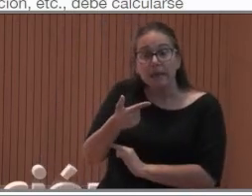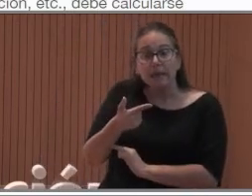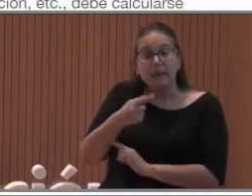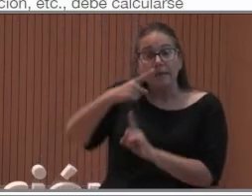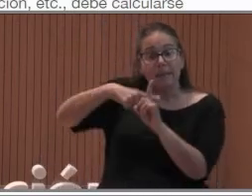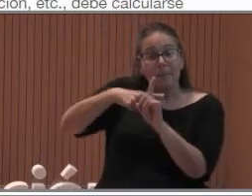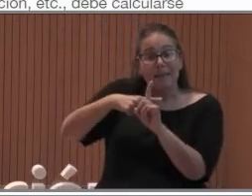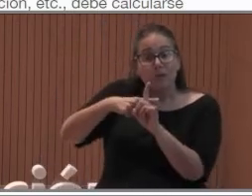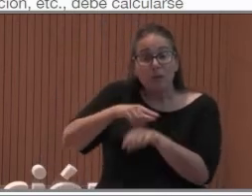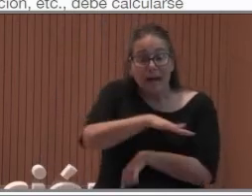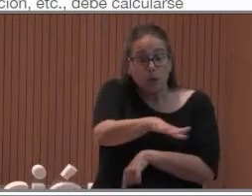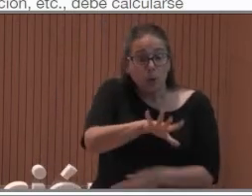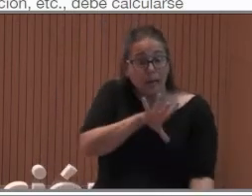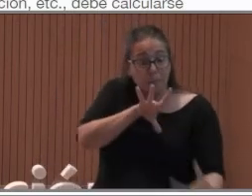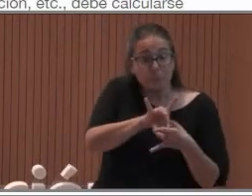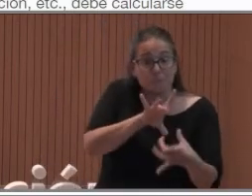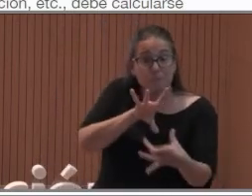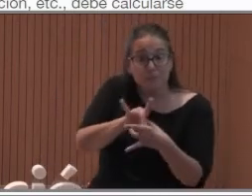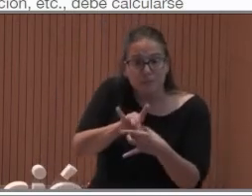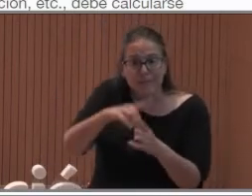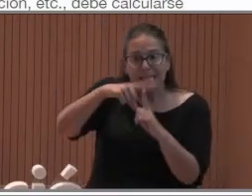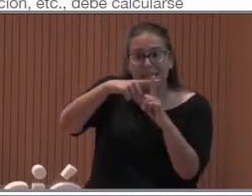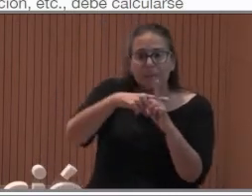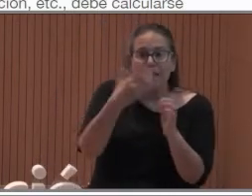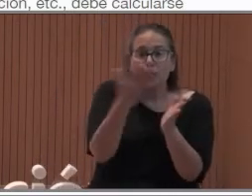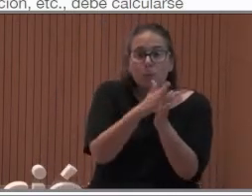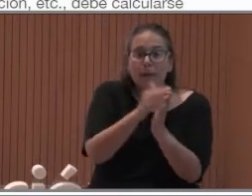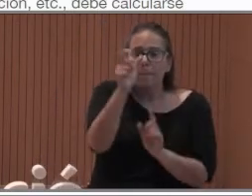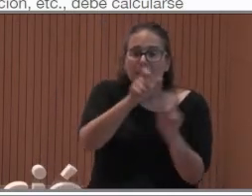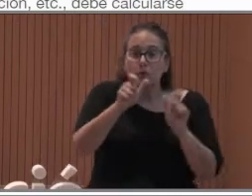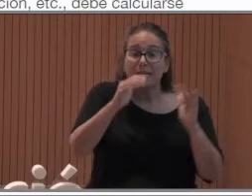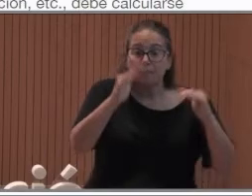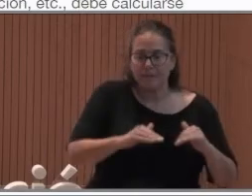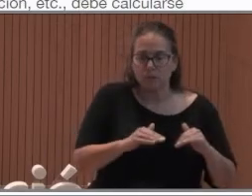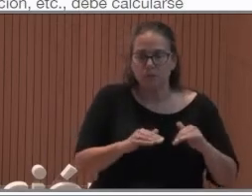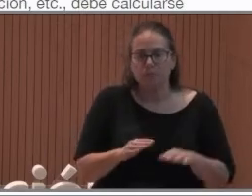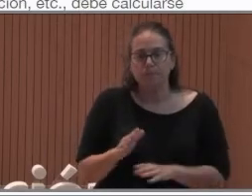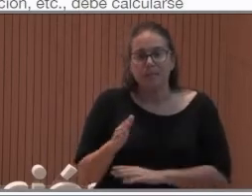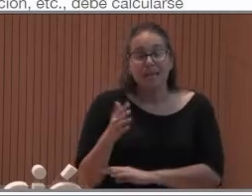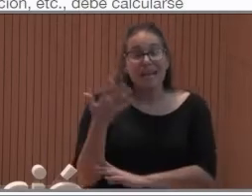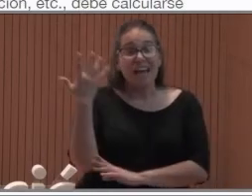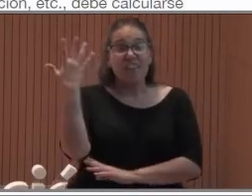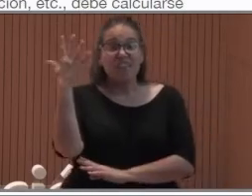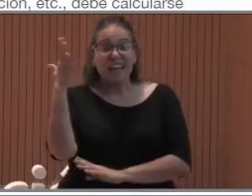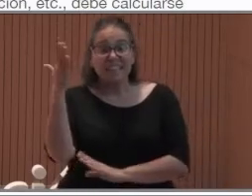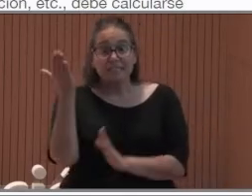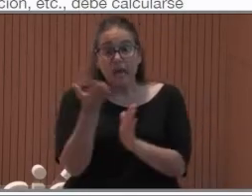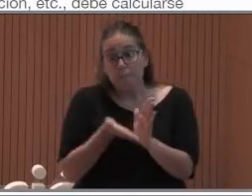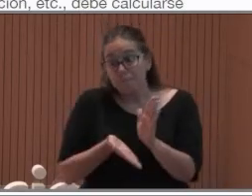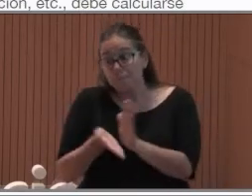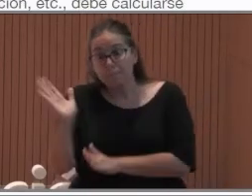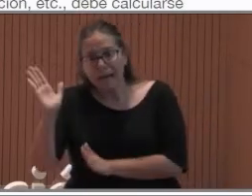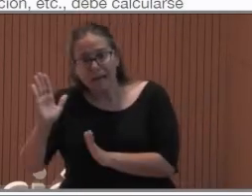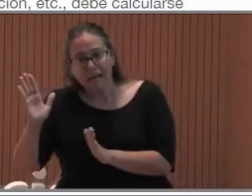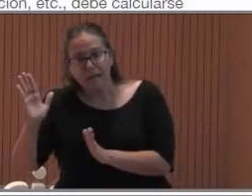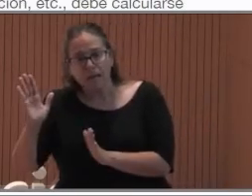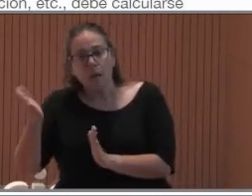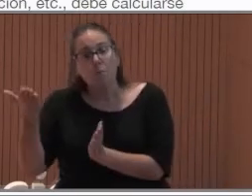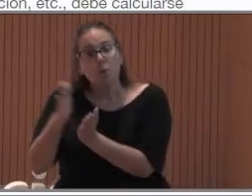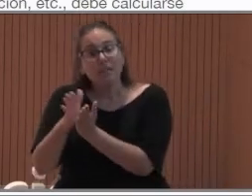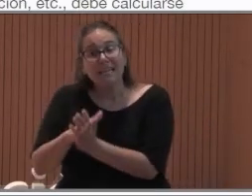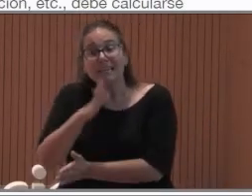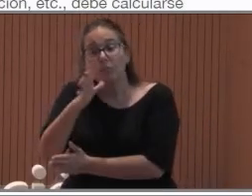morimos la gente. Todo lo que va hacia la derecha se podría considerar mortalidad por calor, todo lo que va hacia la